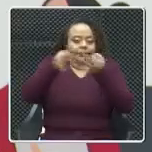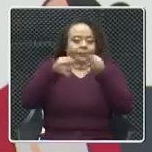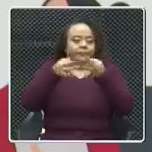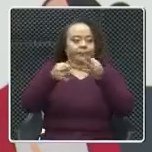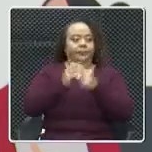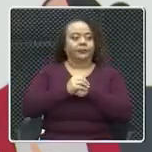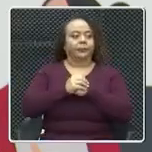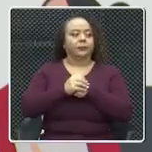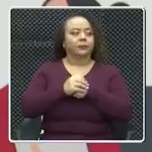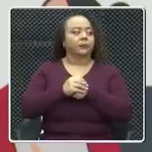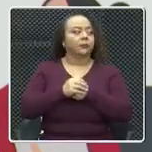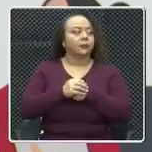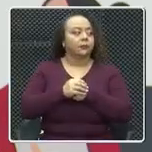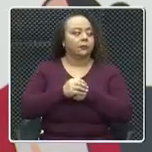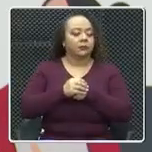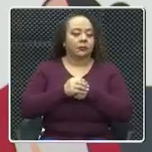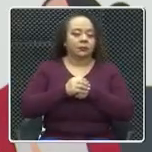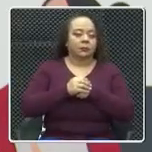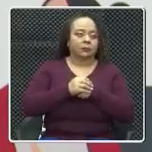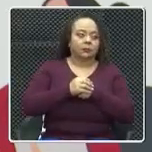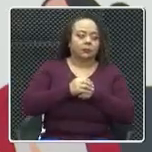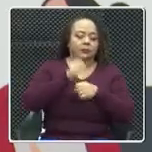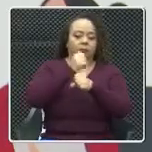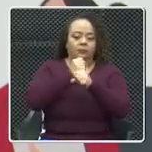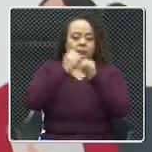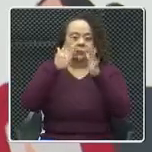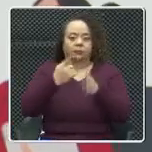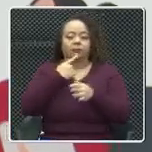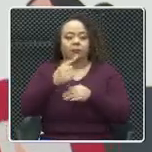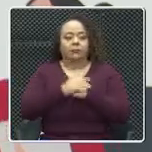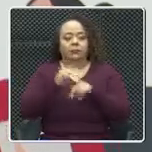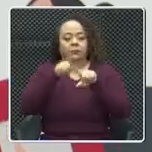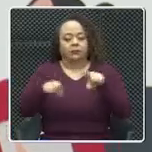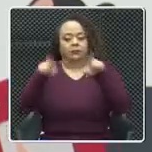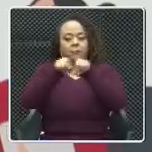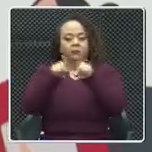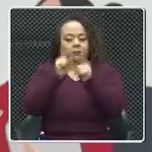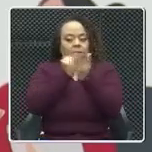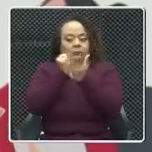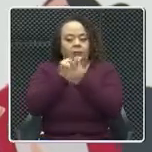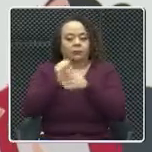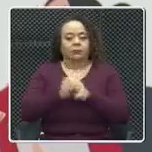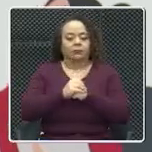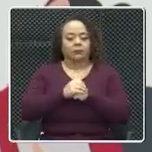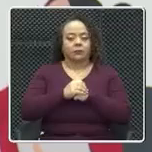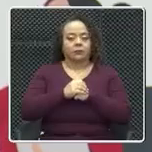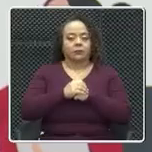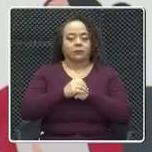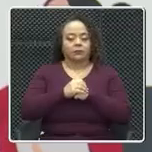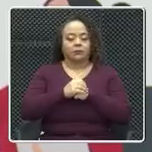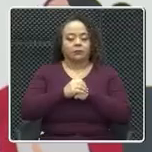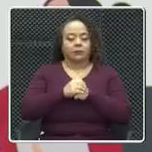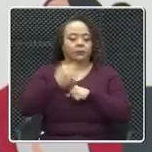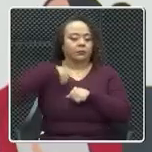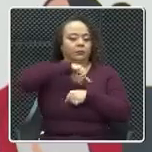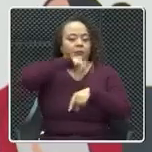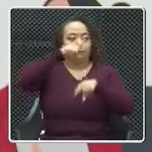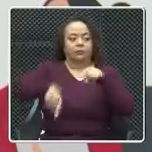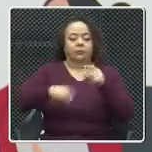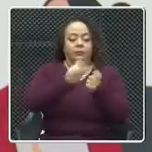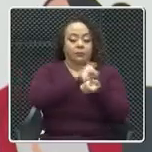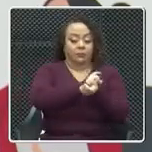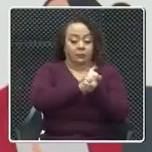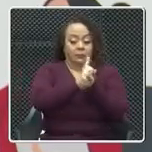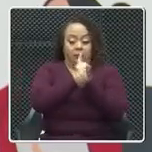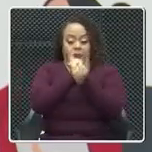descripción precisamente de lo que el colaborador le está diciendo, pero también lo está investigando, okay. ¿verdad? No puede ser una